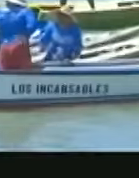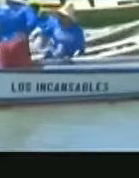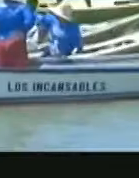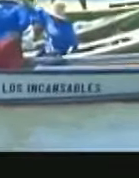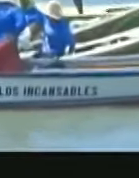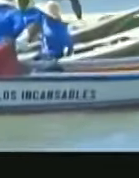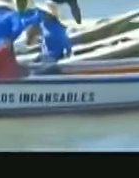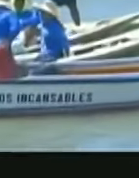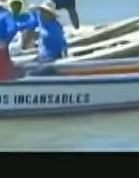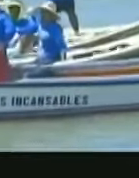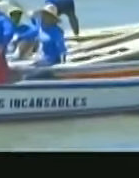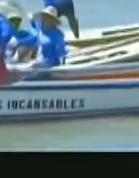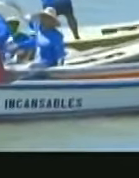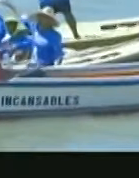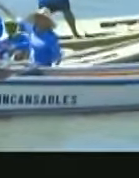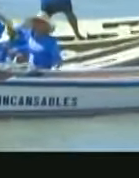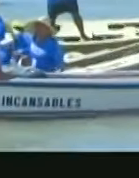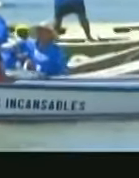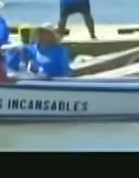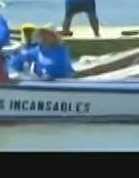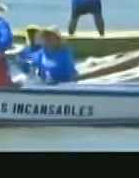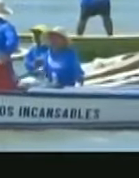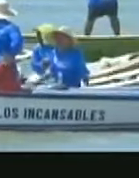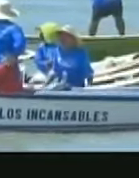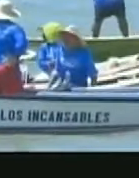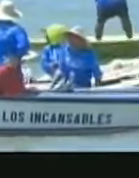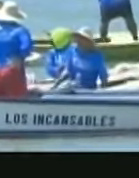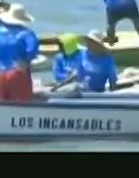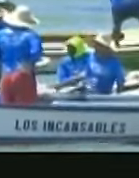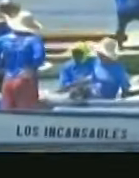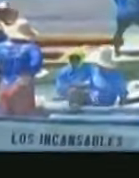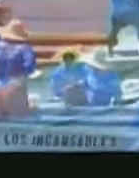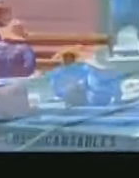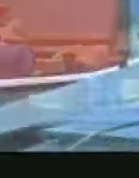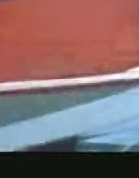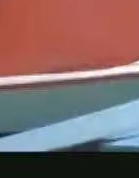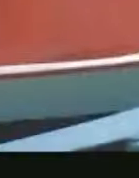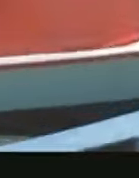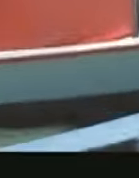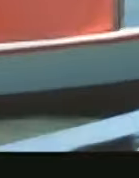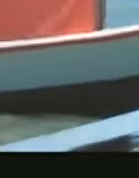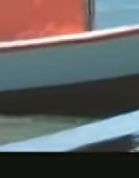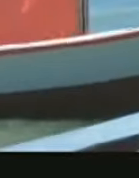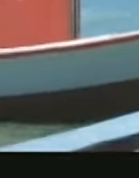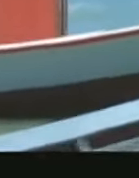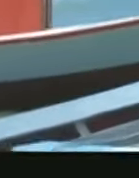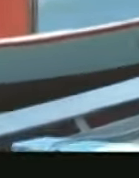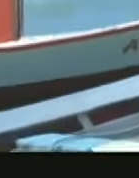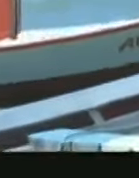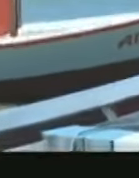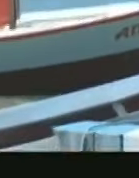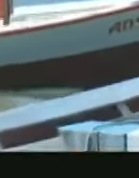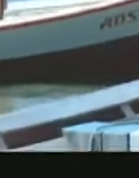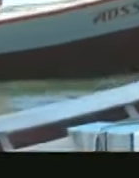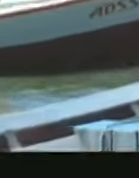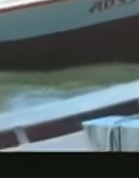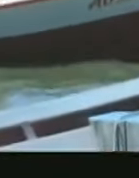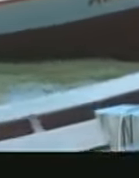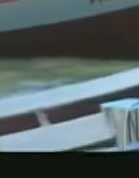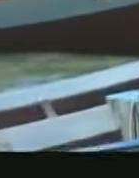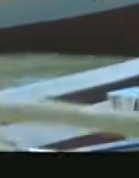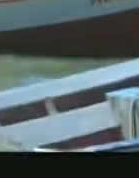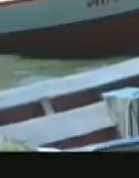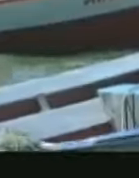importante del estado Sucre, donde hasta ahora arriba el presidente de la República, Nicolás Maduro, para un gran encuentro